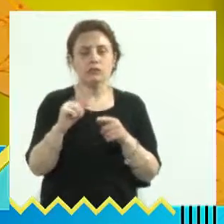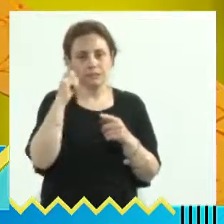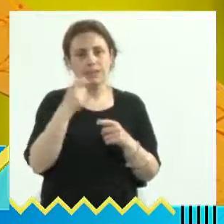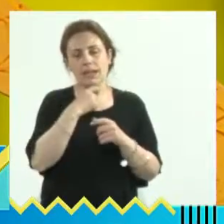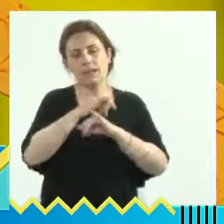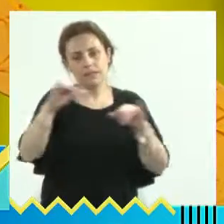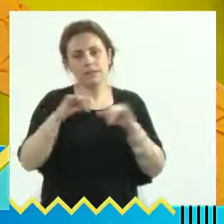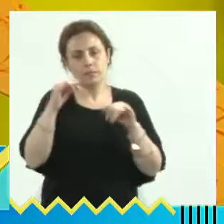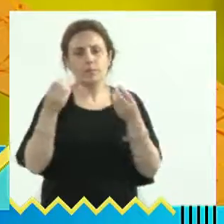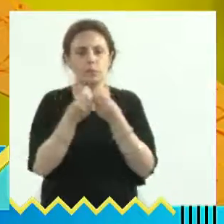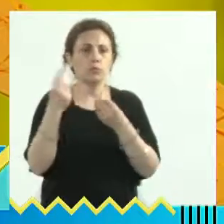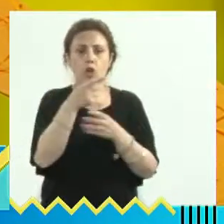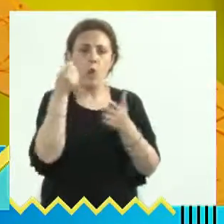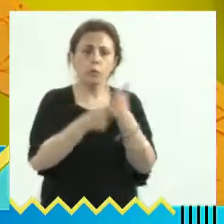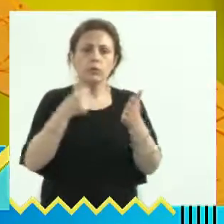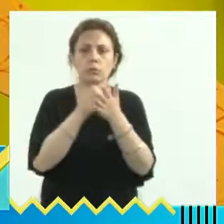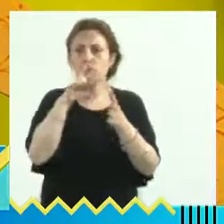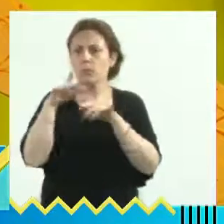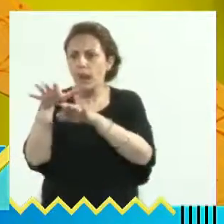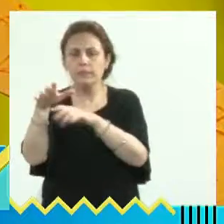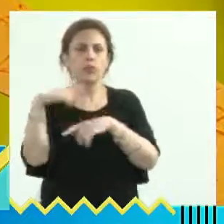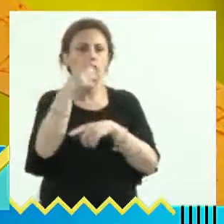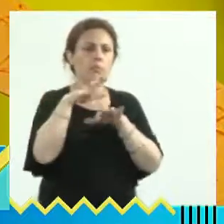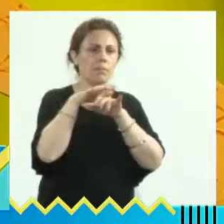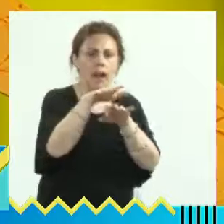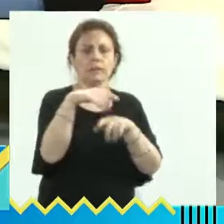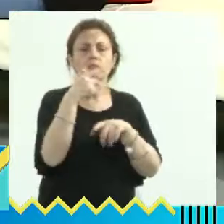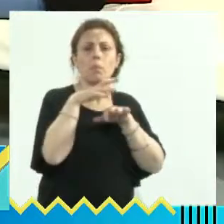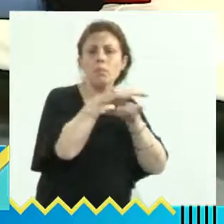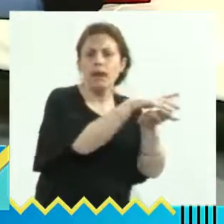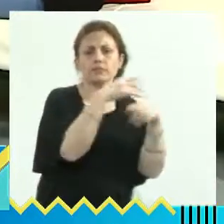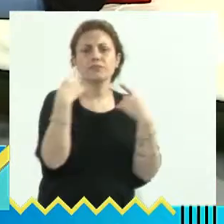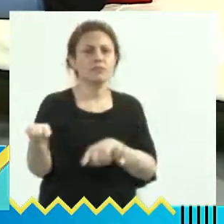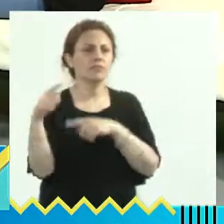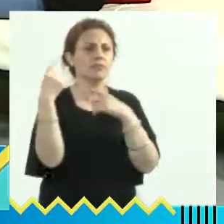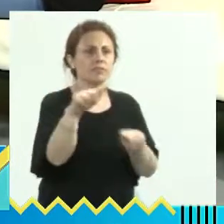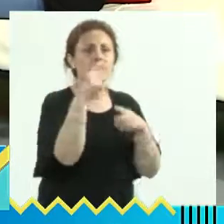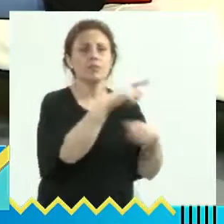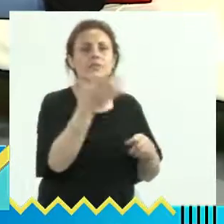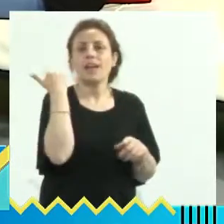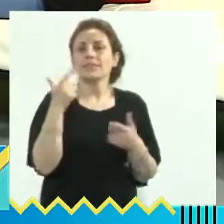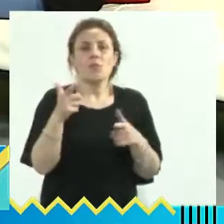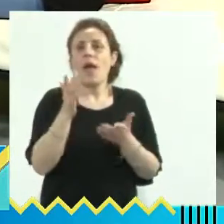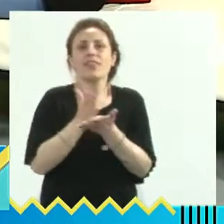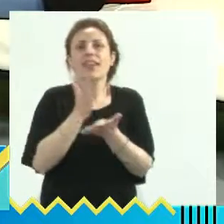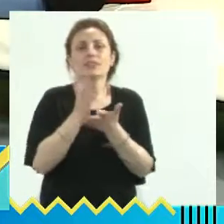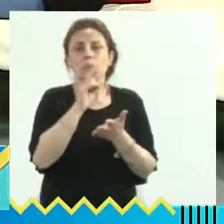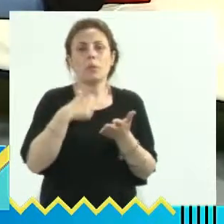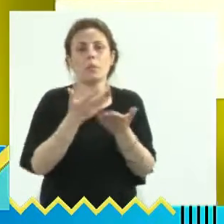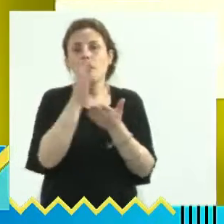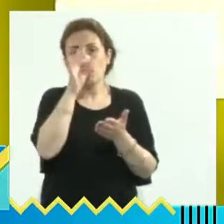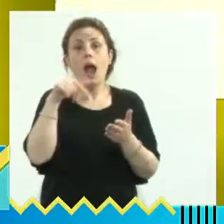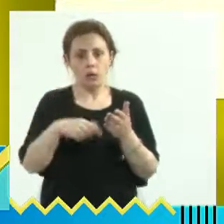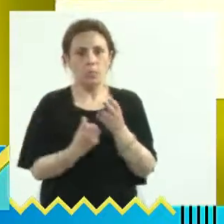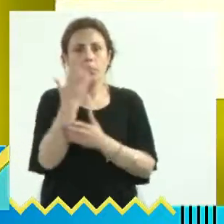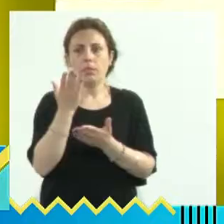empoderando a medida que luchaban en las calles y empezaron a pedir por derechos que ahora no tenemos las mujeres, y creo que un poco la legislatura, tanto con la ley